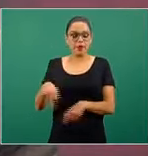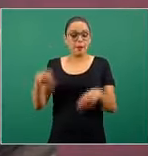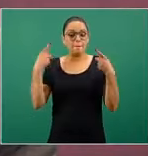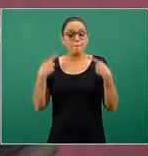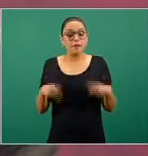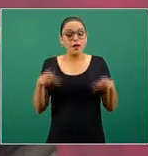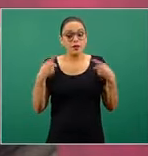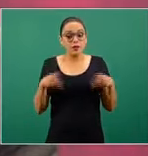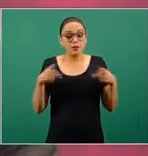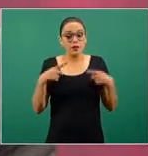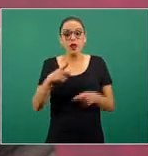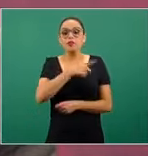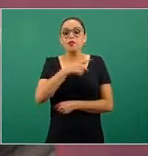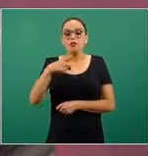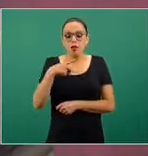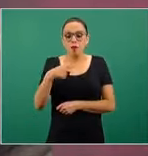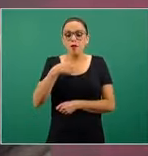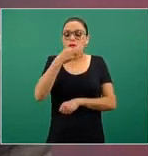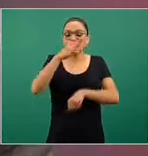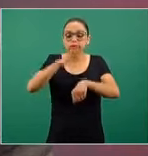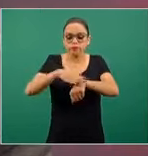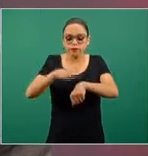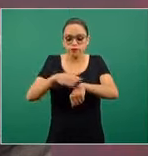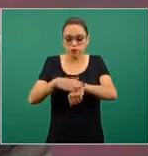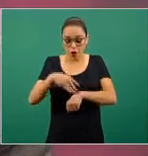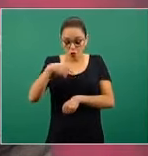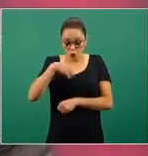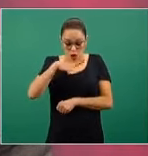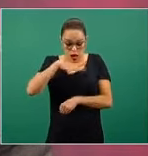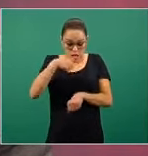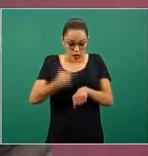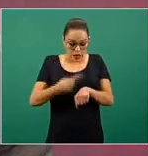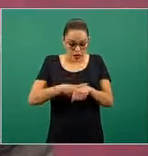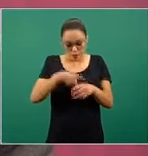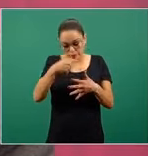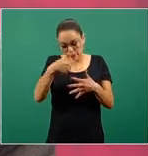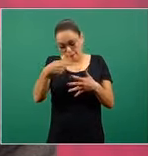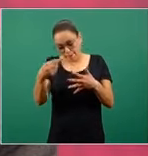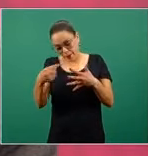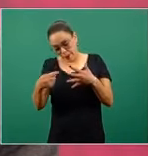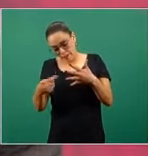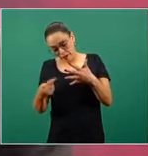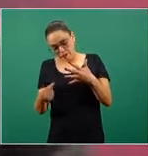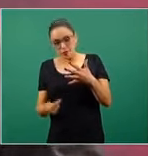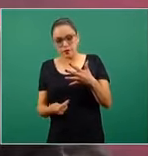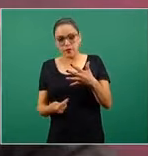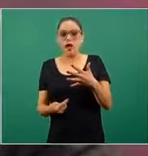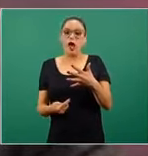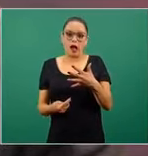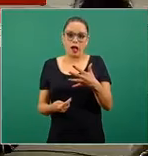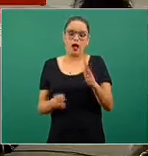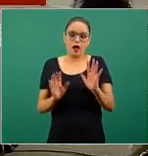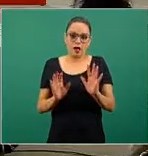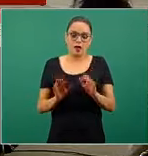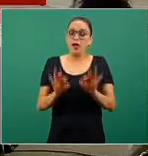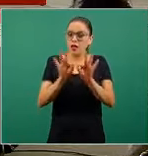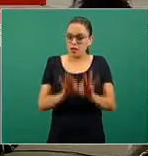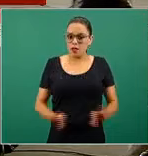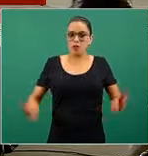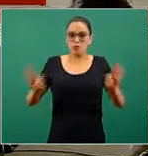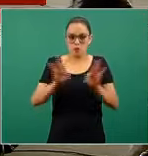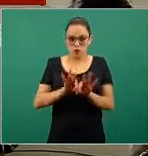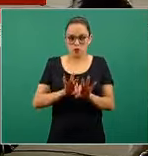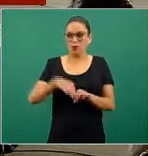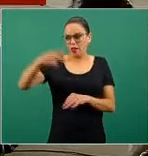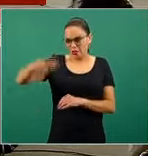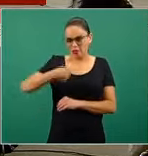deben declarar, comentar lo que pudieran tener de enfermedades preexistentes, y una cosa que es importante, nos lo han preguntado, pero lo